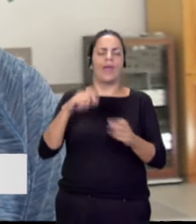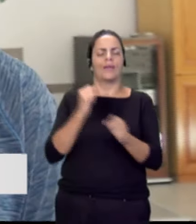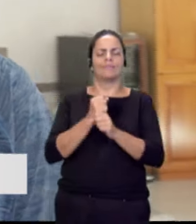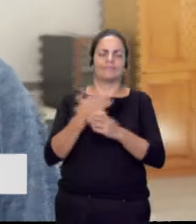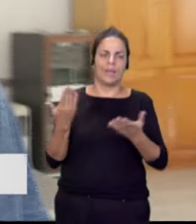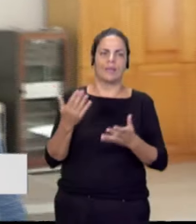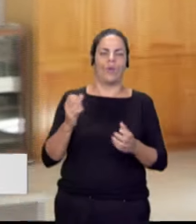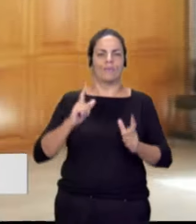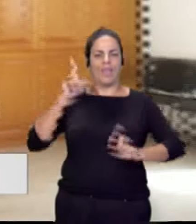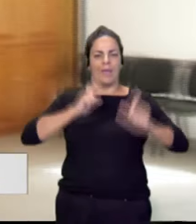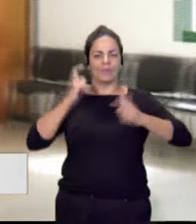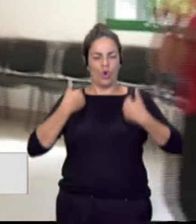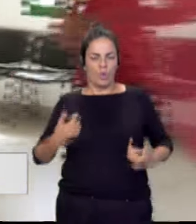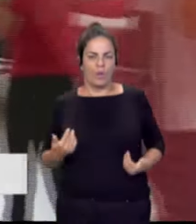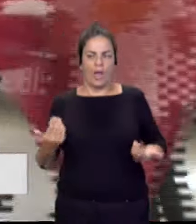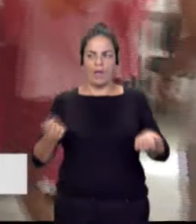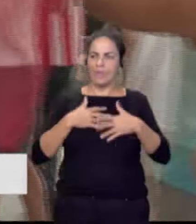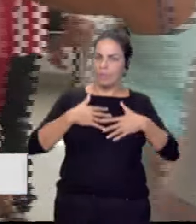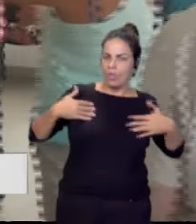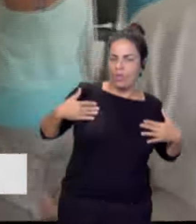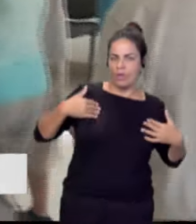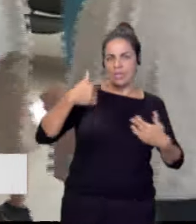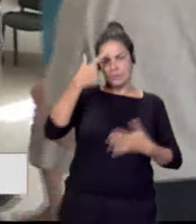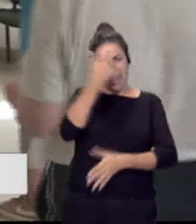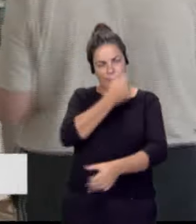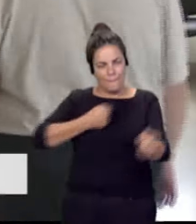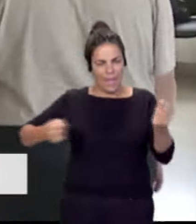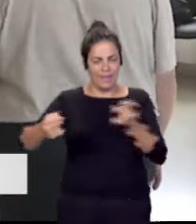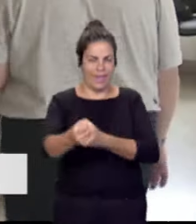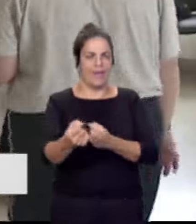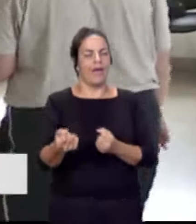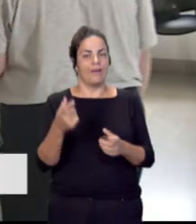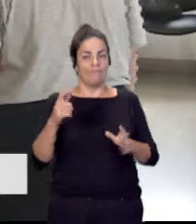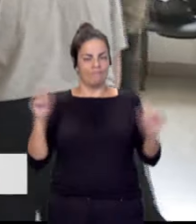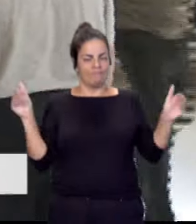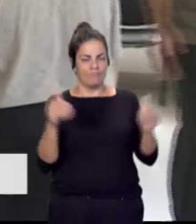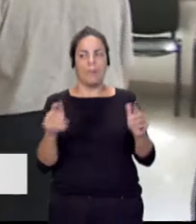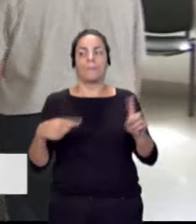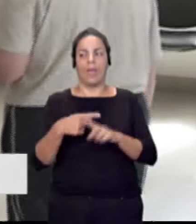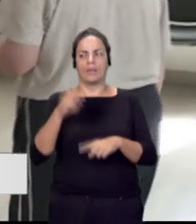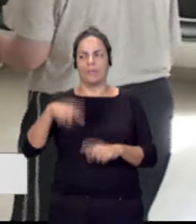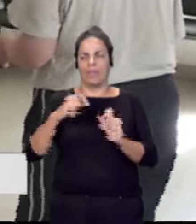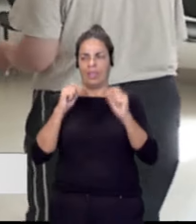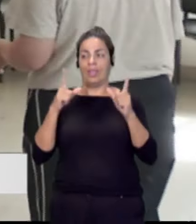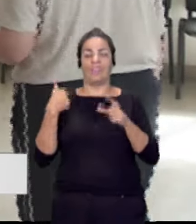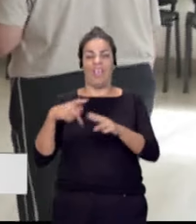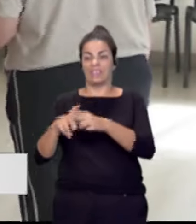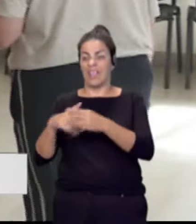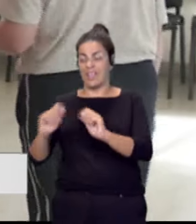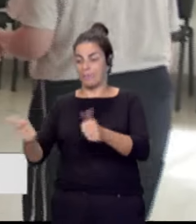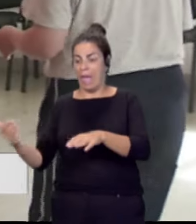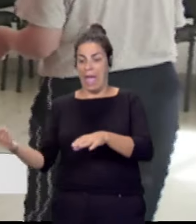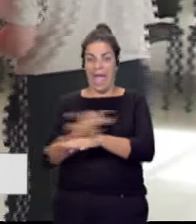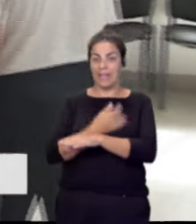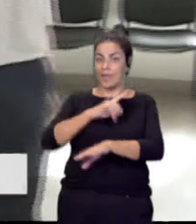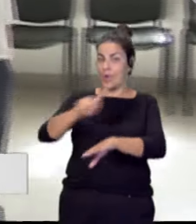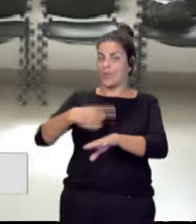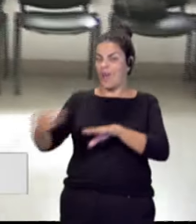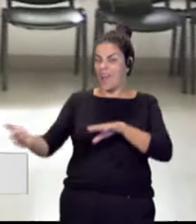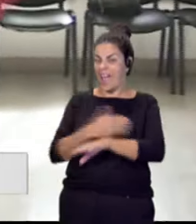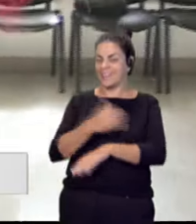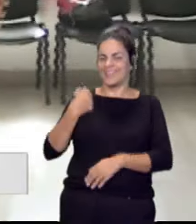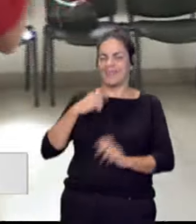las emociones, las empatías y sobre todo nos hemos dado cuenta que ya antes de empezar el taller, ya de una hora antes empiezan a